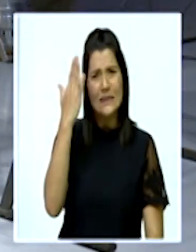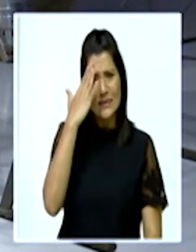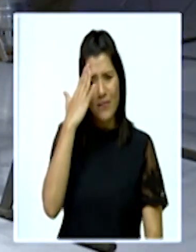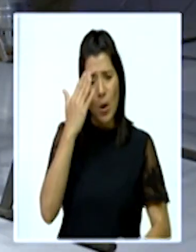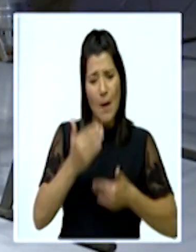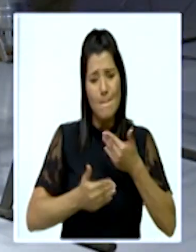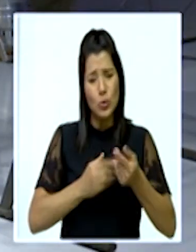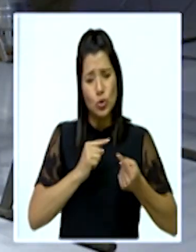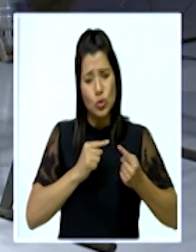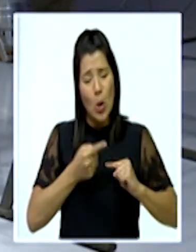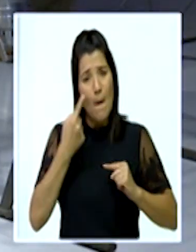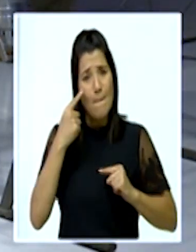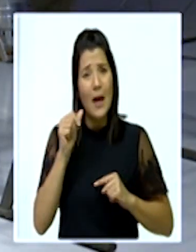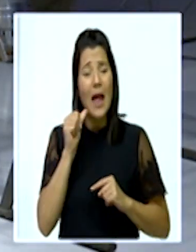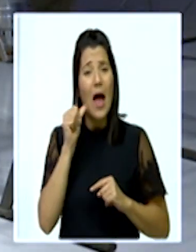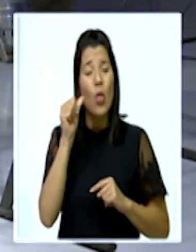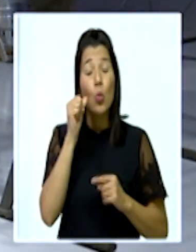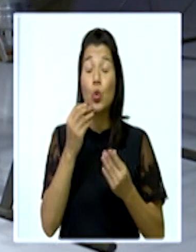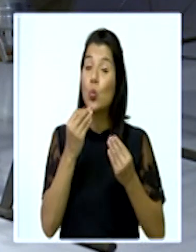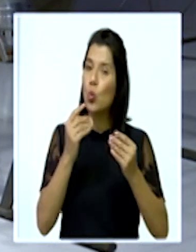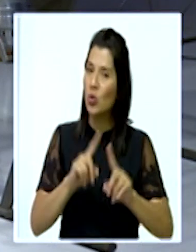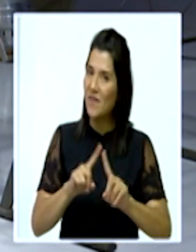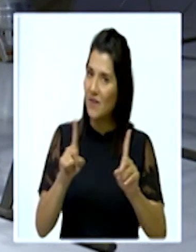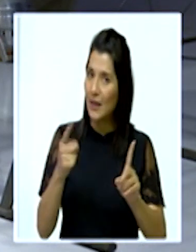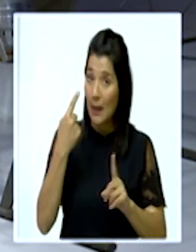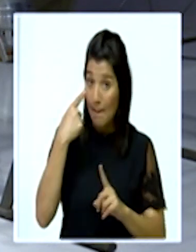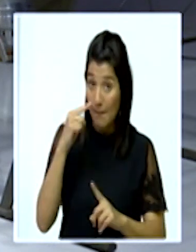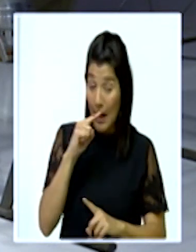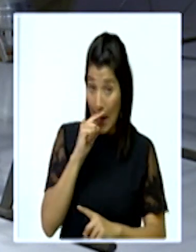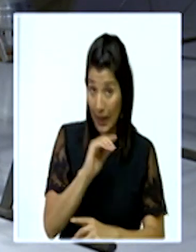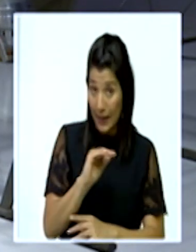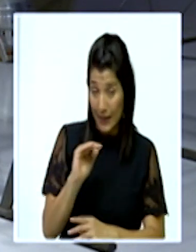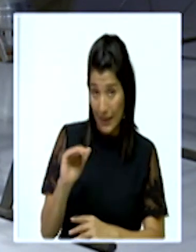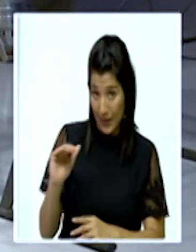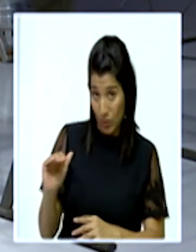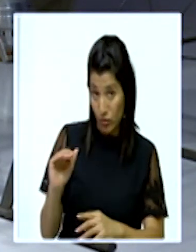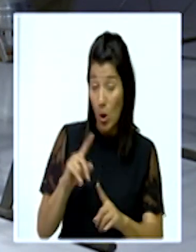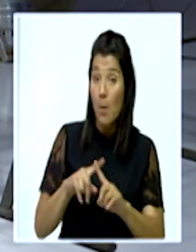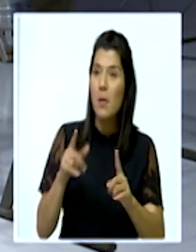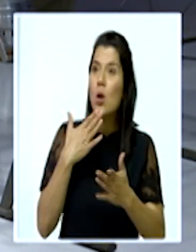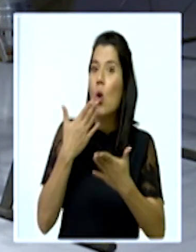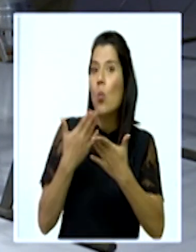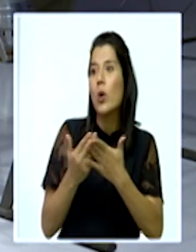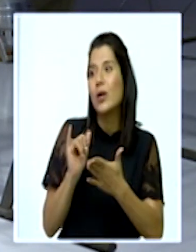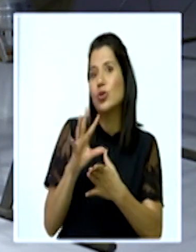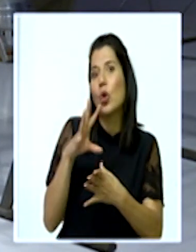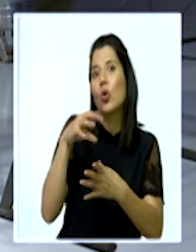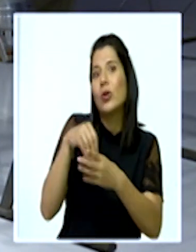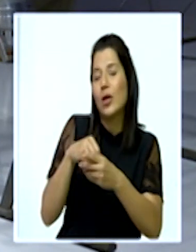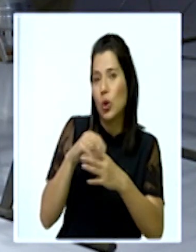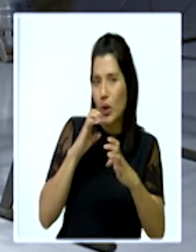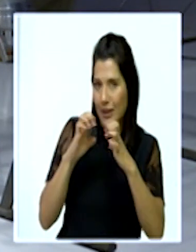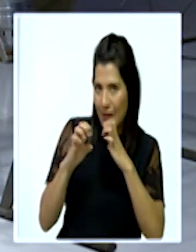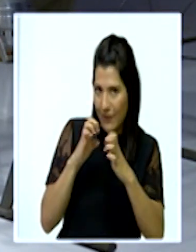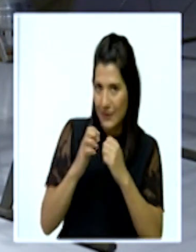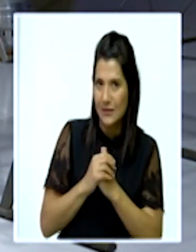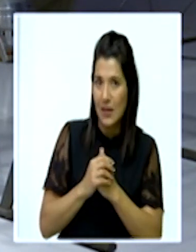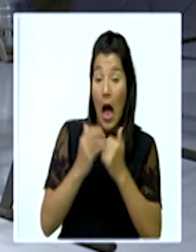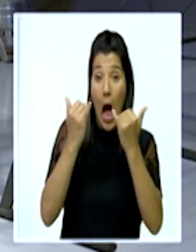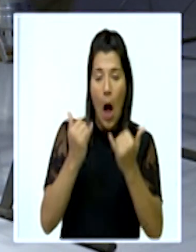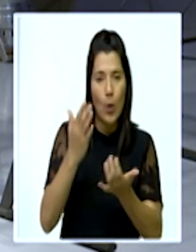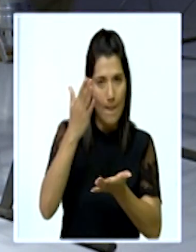para adultos es sumamente diferente para los niños. Sí. Pero bueno, es parte del desarrollo de esta entrevista. Vamos a hacer